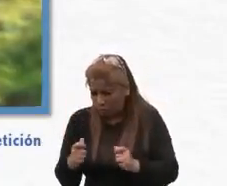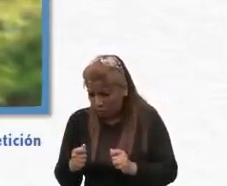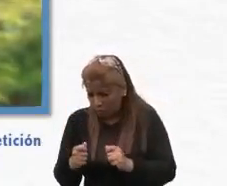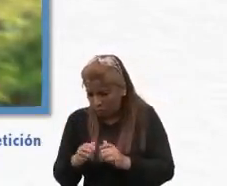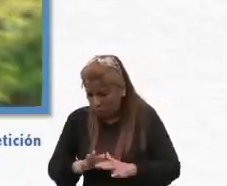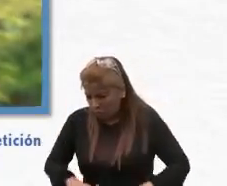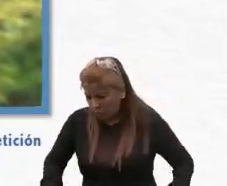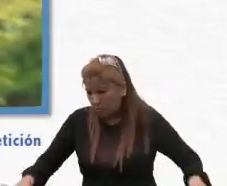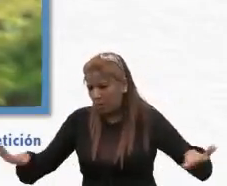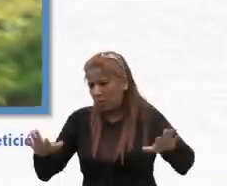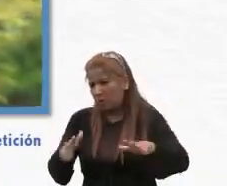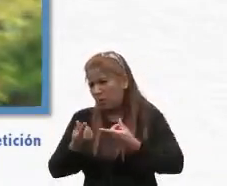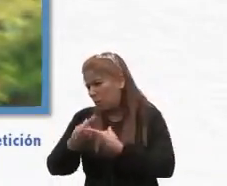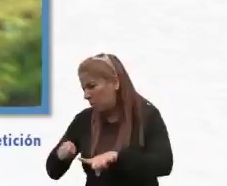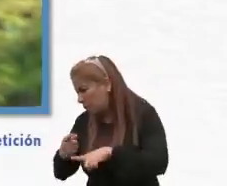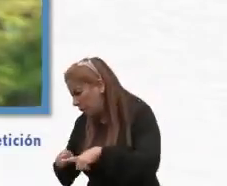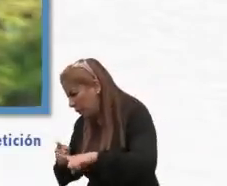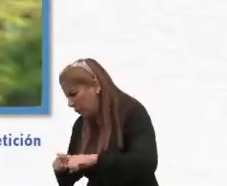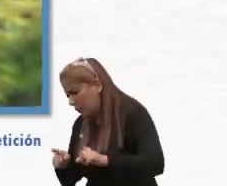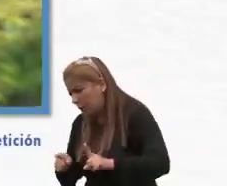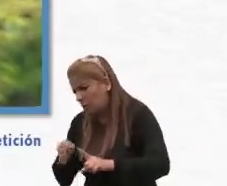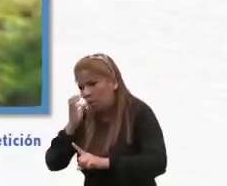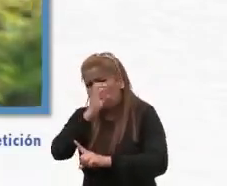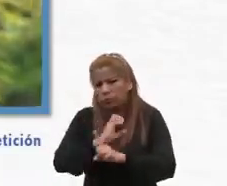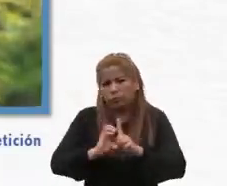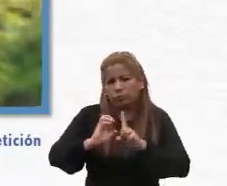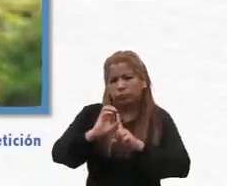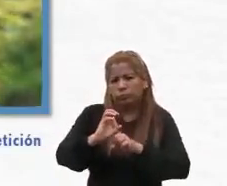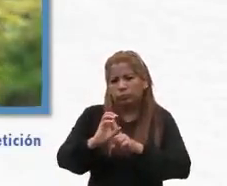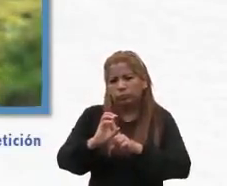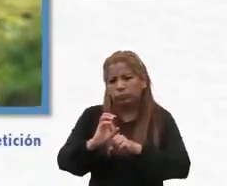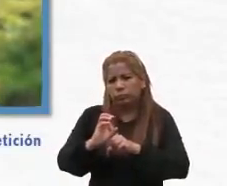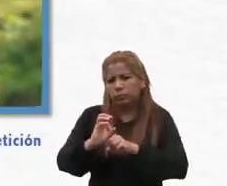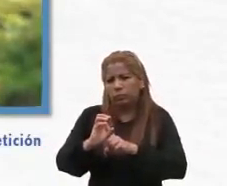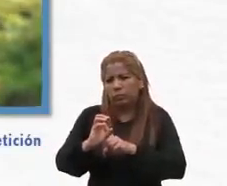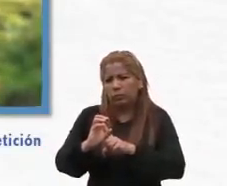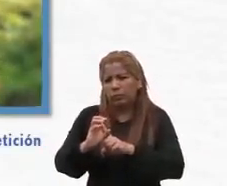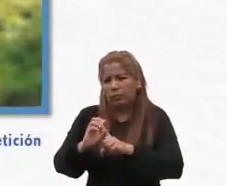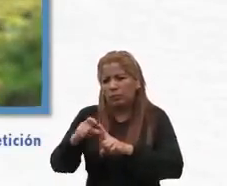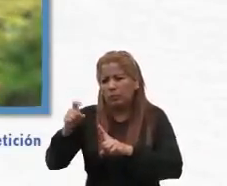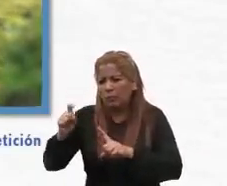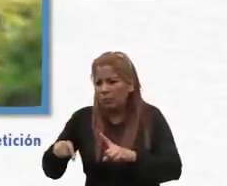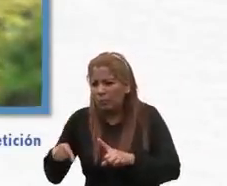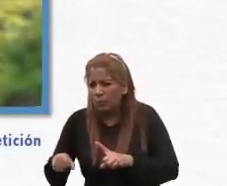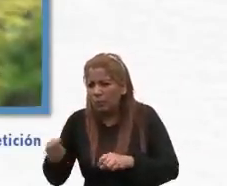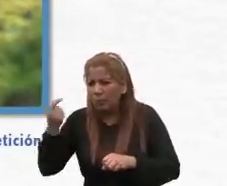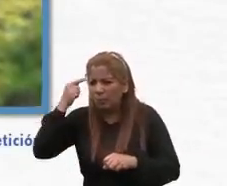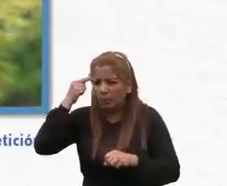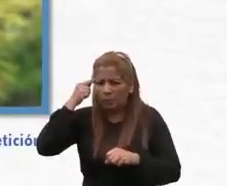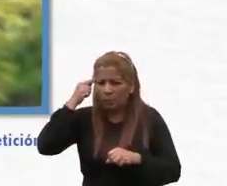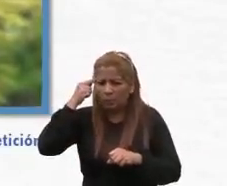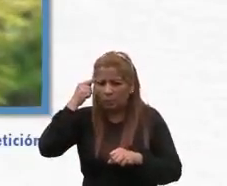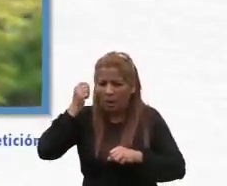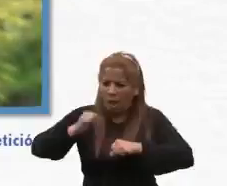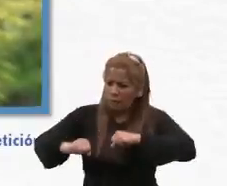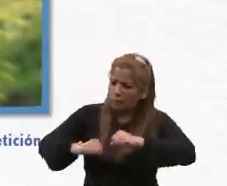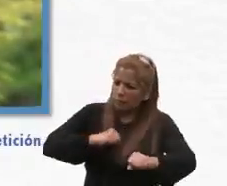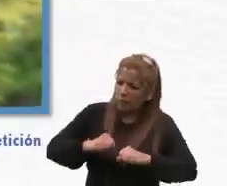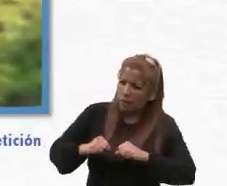de lo diferencial, alrededor de lo cultural, que deben también contemplarse como emprendimientos